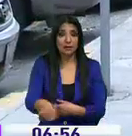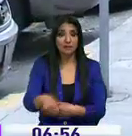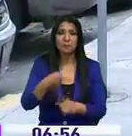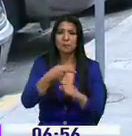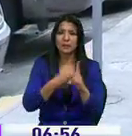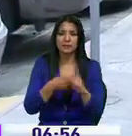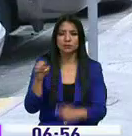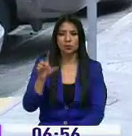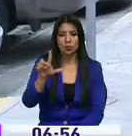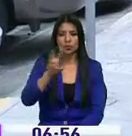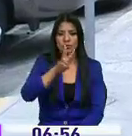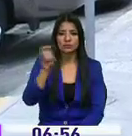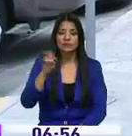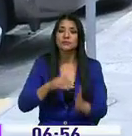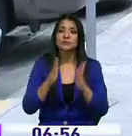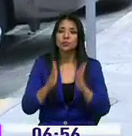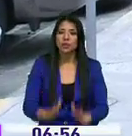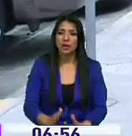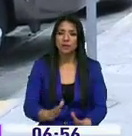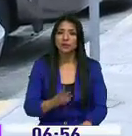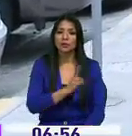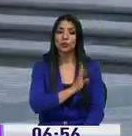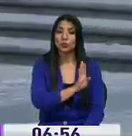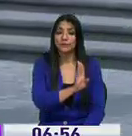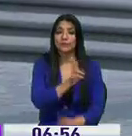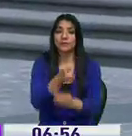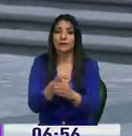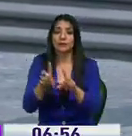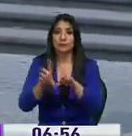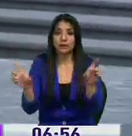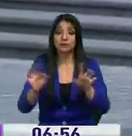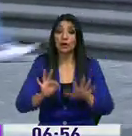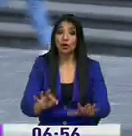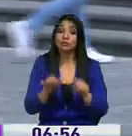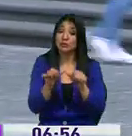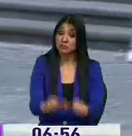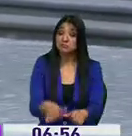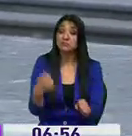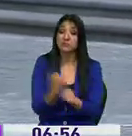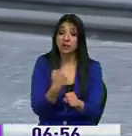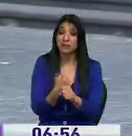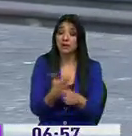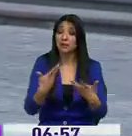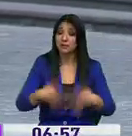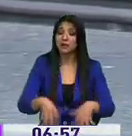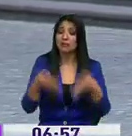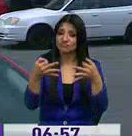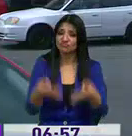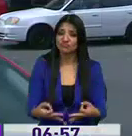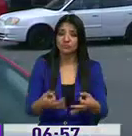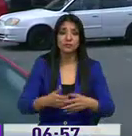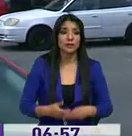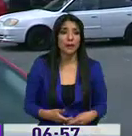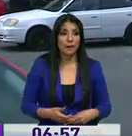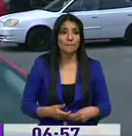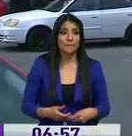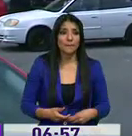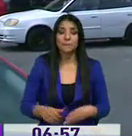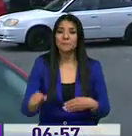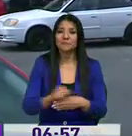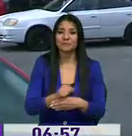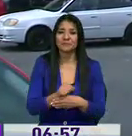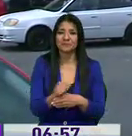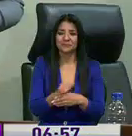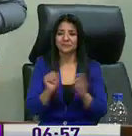de los 200 estudiantes ubicados en las empresas 8 lograron ser parte del grupo laboral de la institución en la que realizaron las